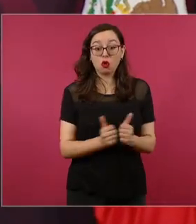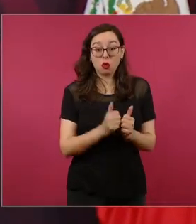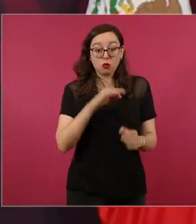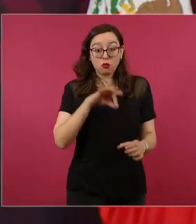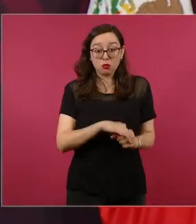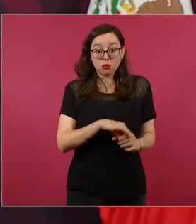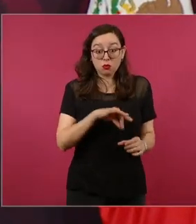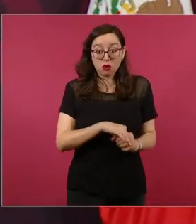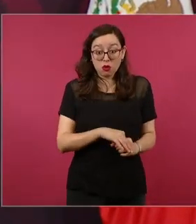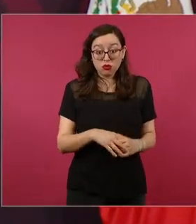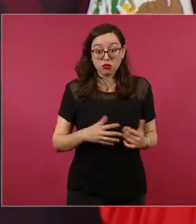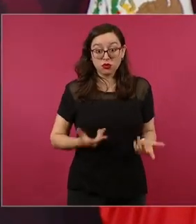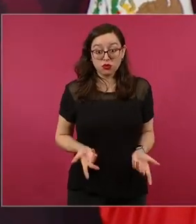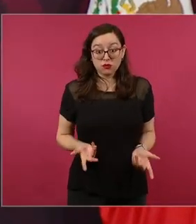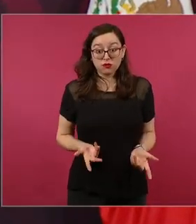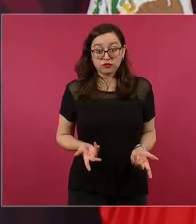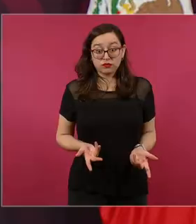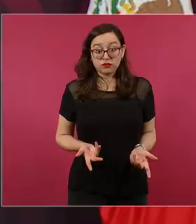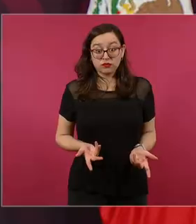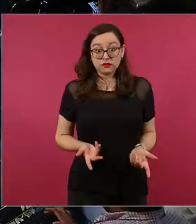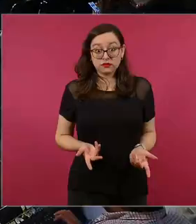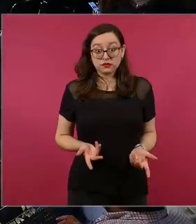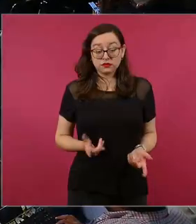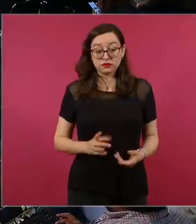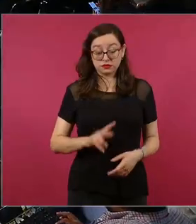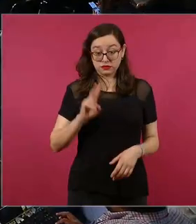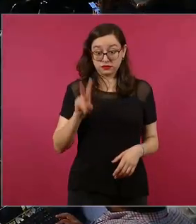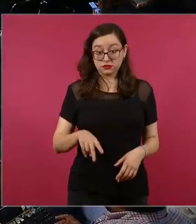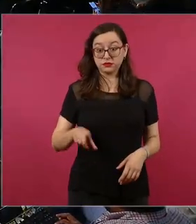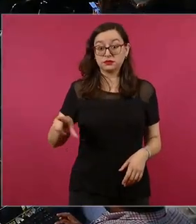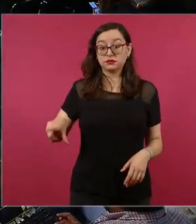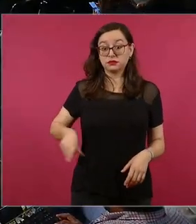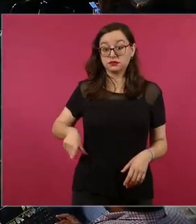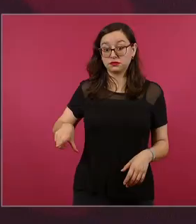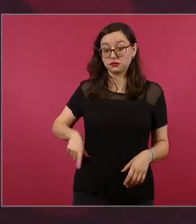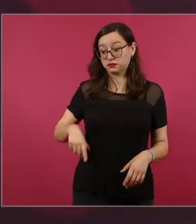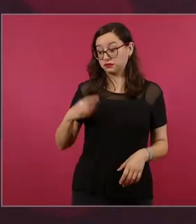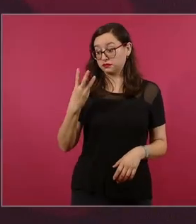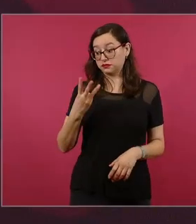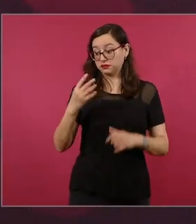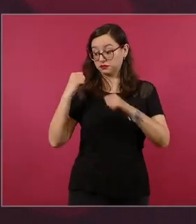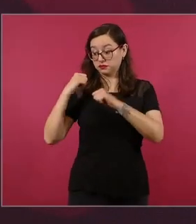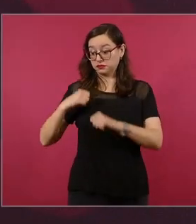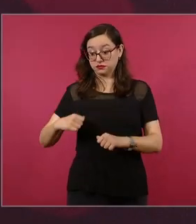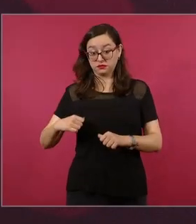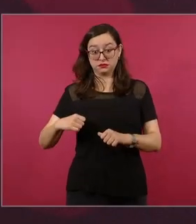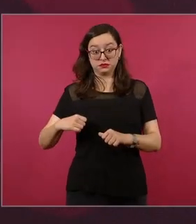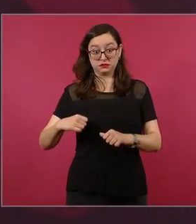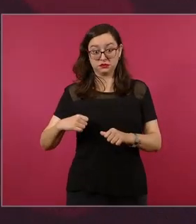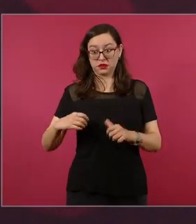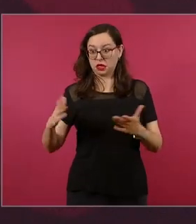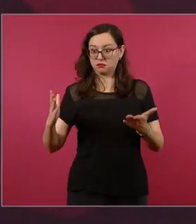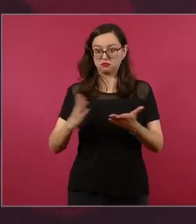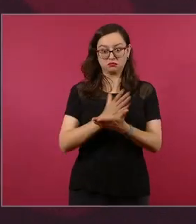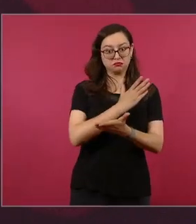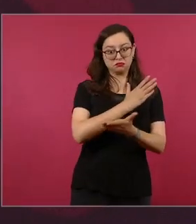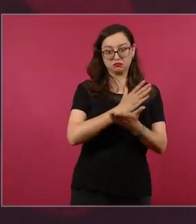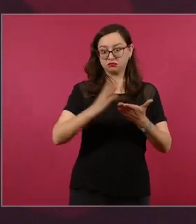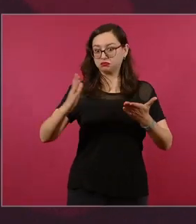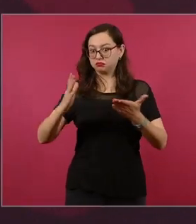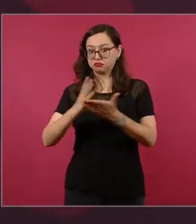Había división, equilibrio de poderes, y las iniciativas del Ejecutivo, no